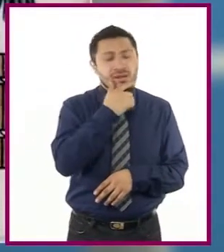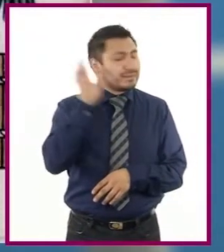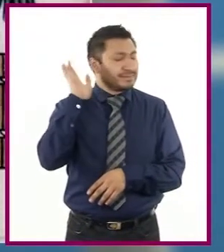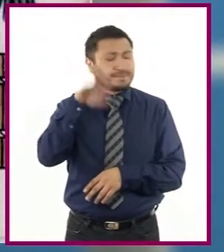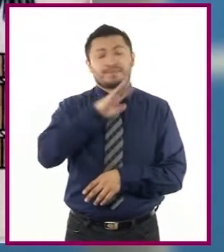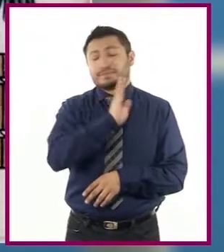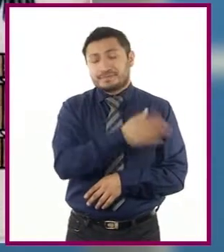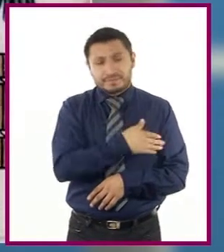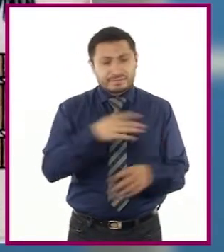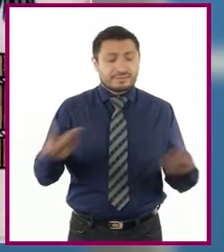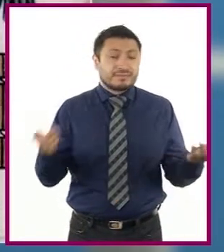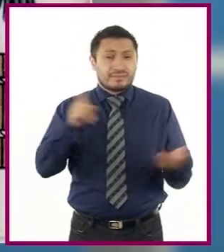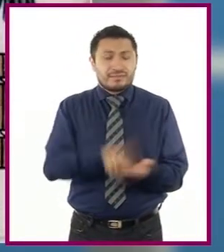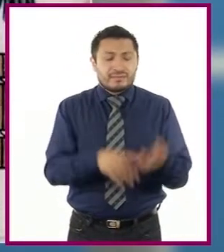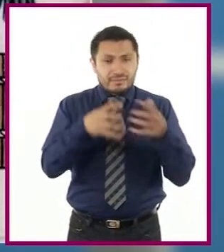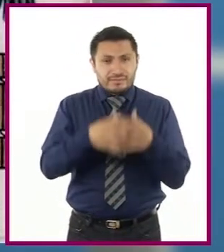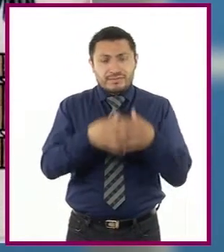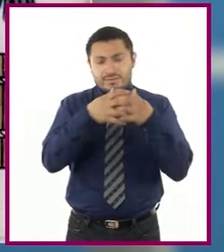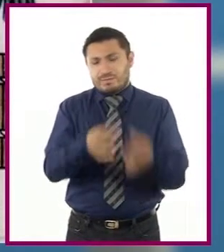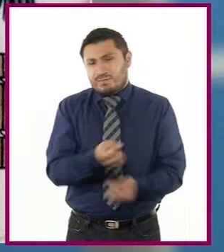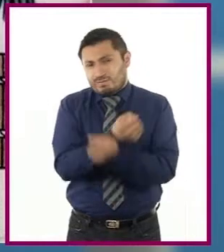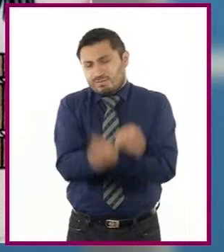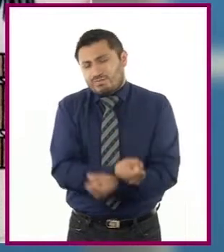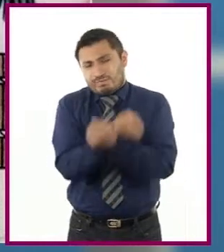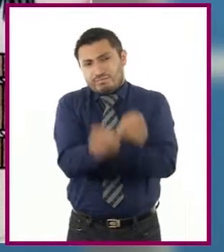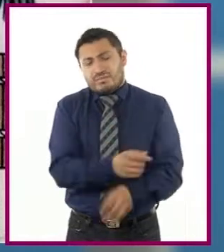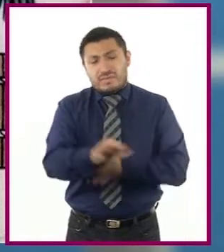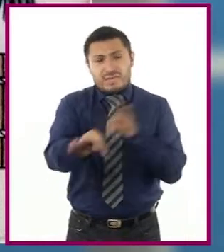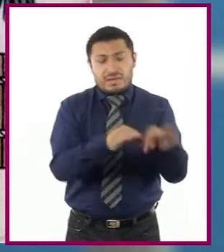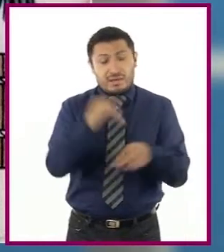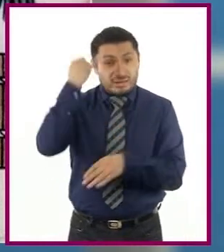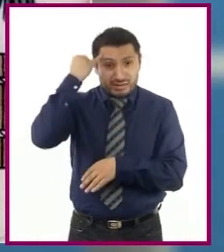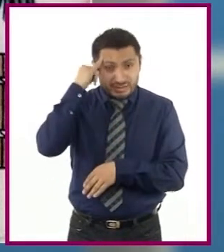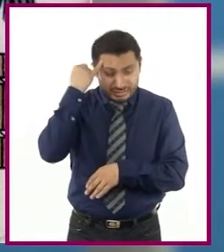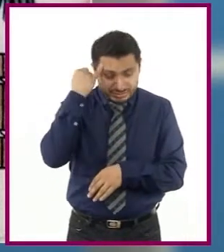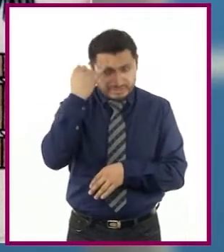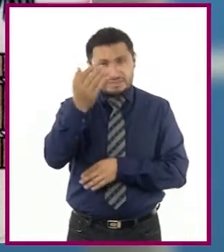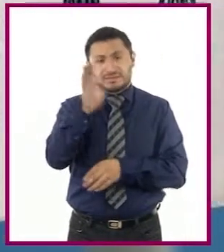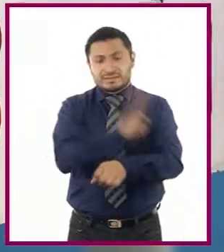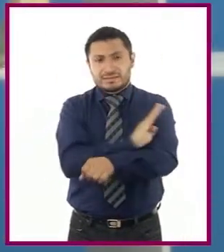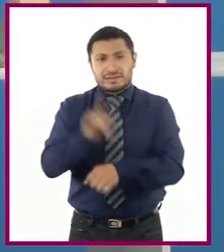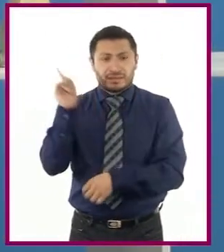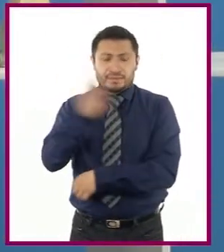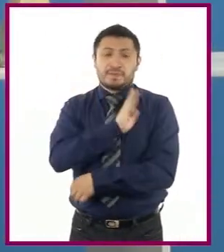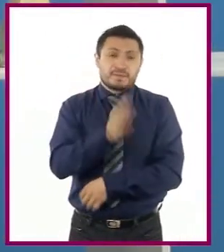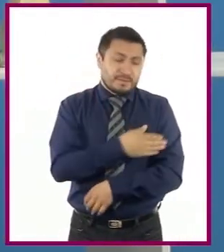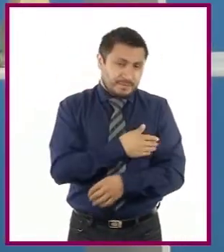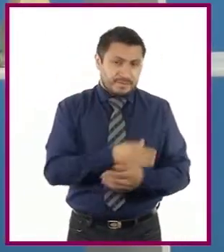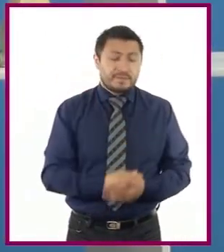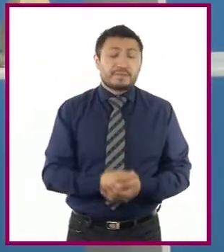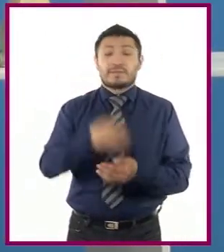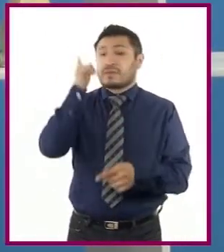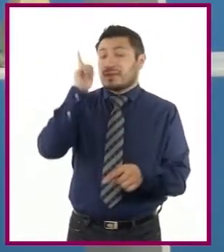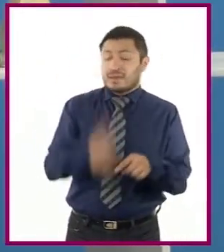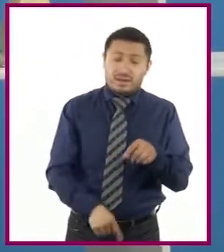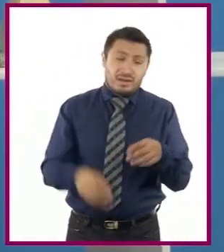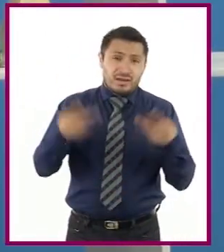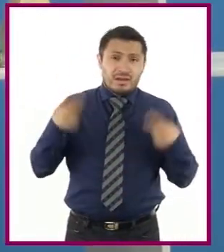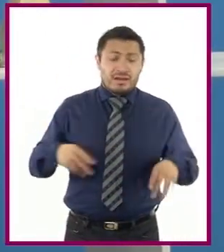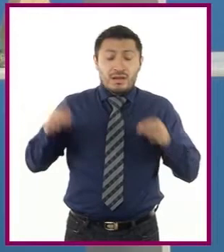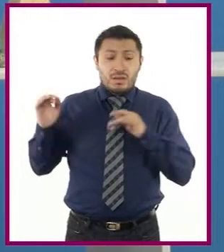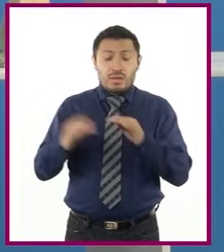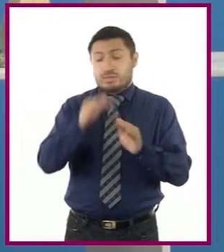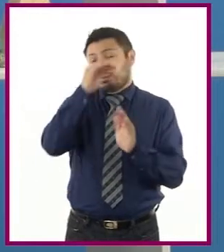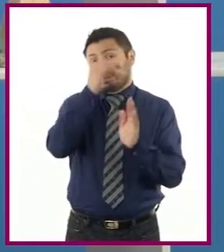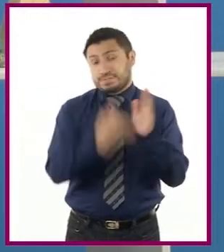del sistema de explotación y sometimiento de la mano de obra indígena en beneficio de los españoles. La disminución de la población